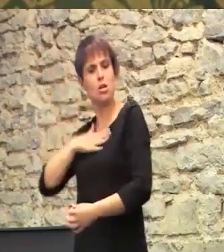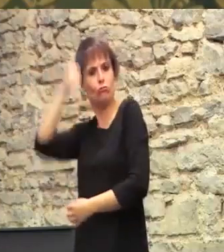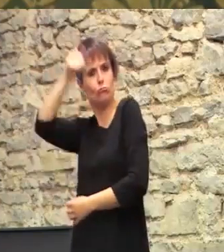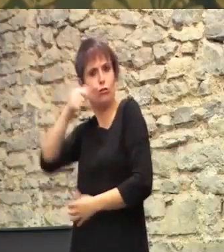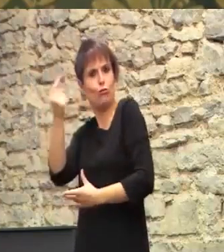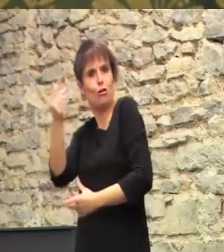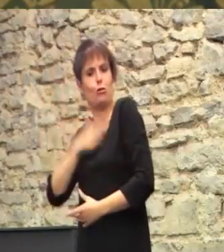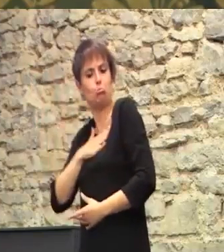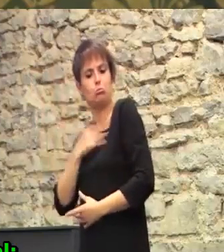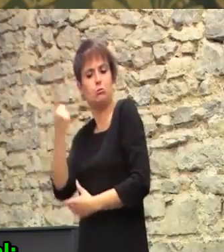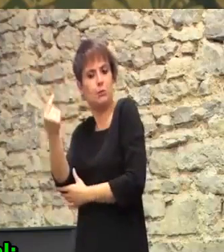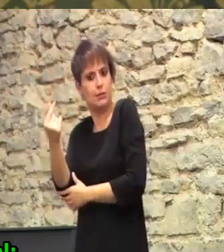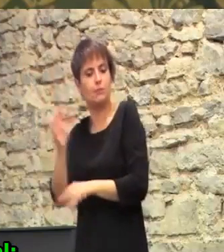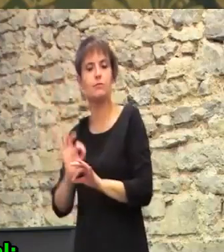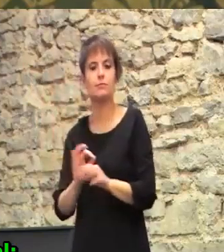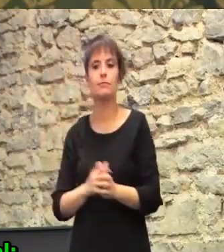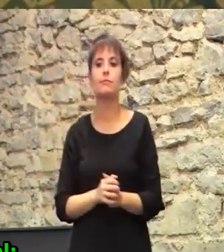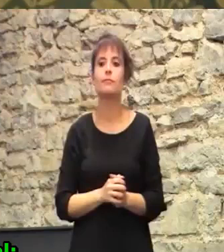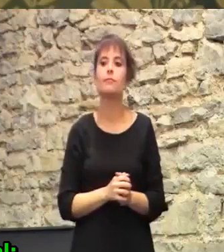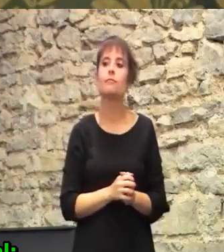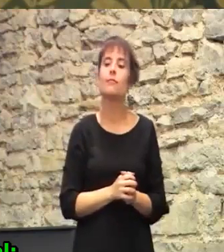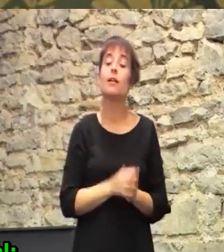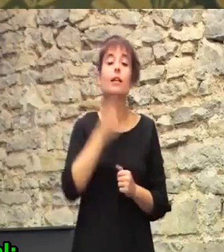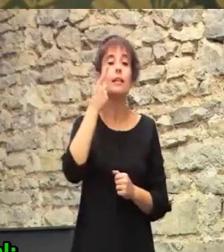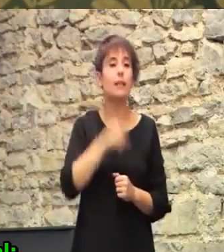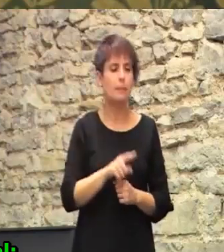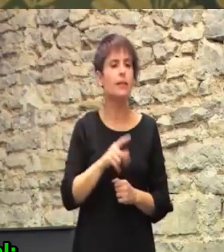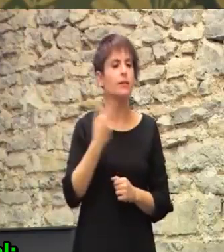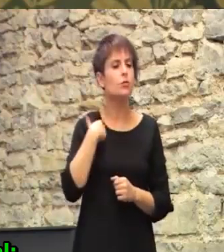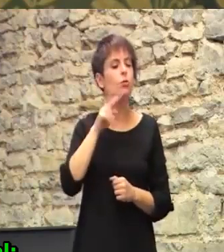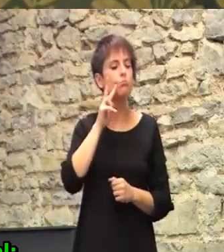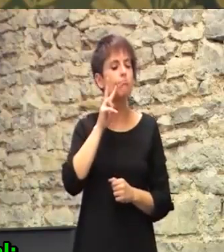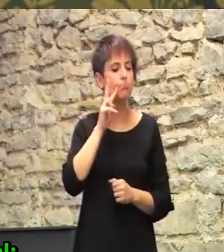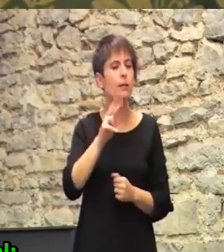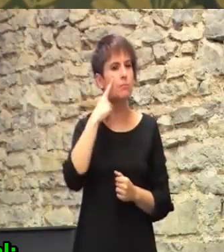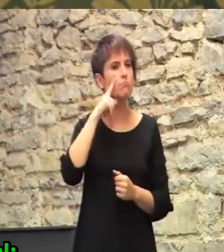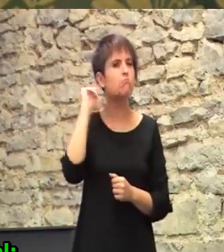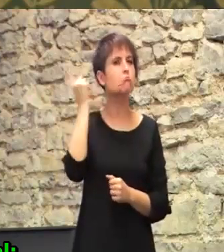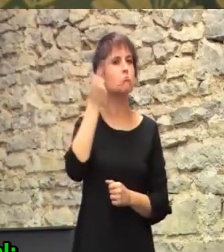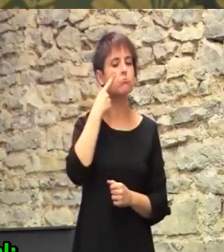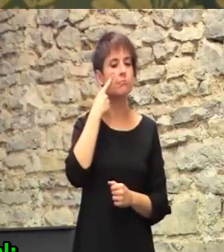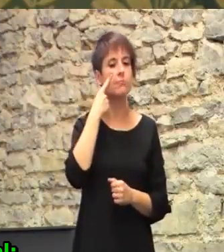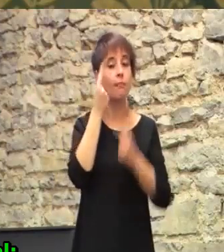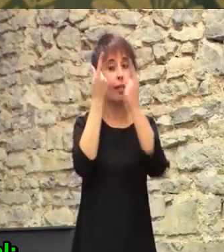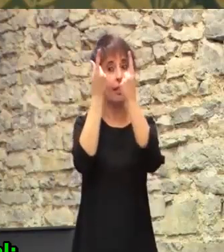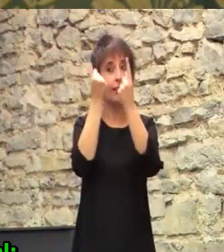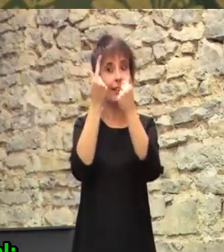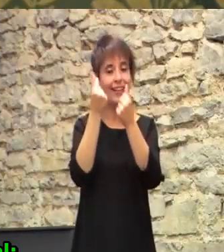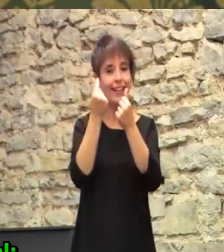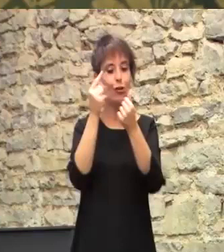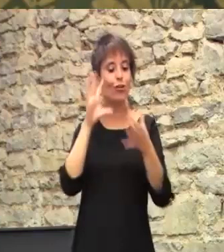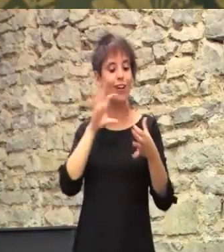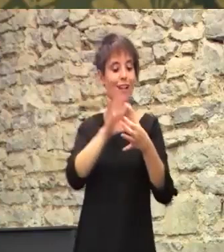masculina también algo que pude ver era que estaba muy asociado con lo